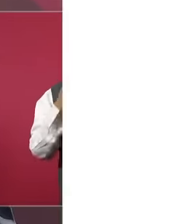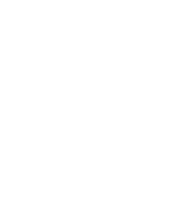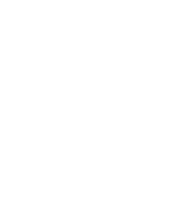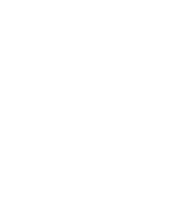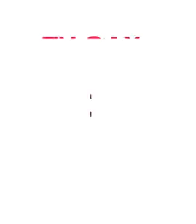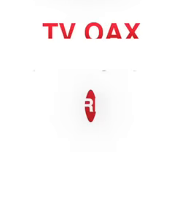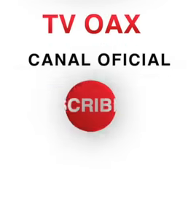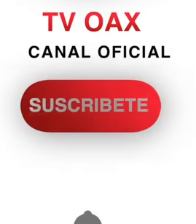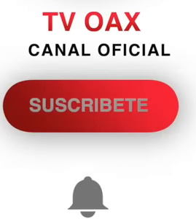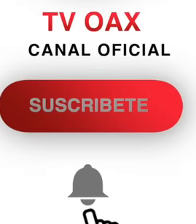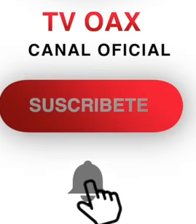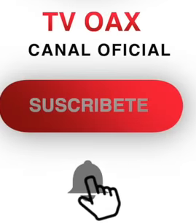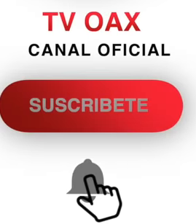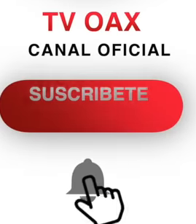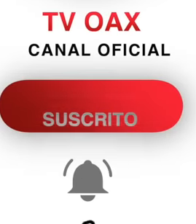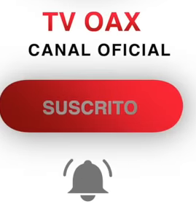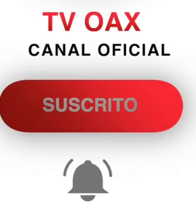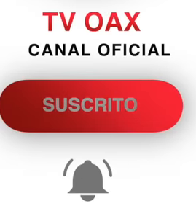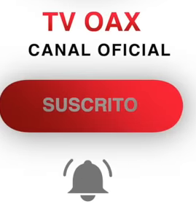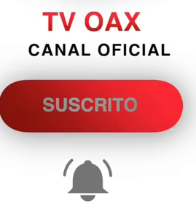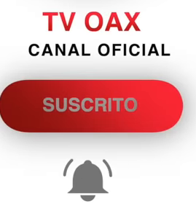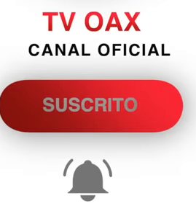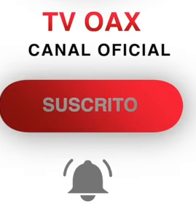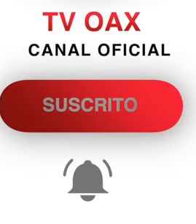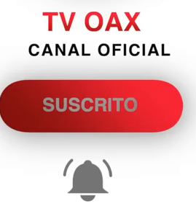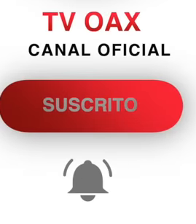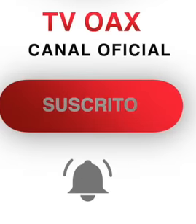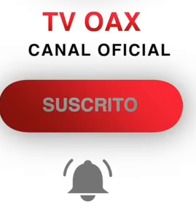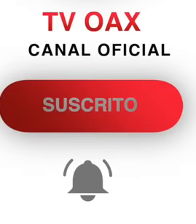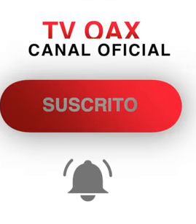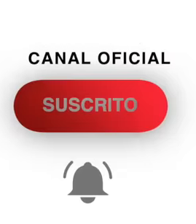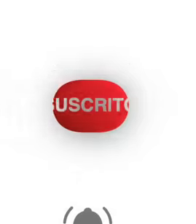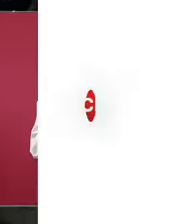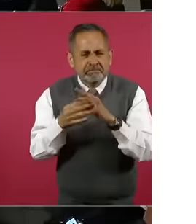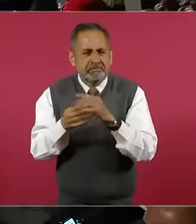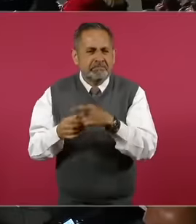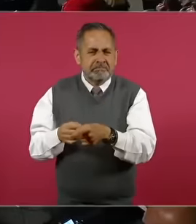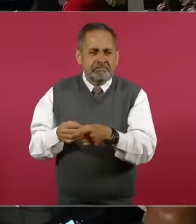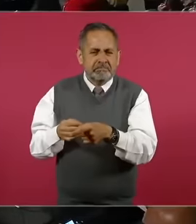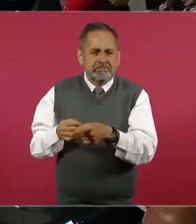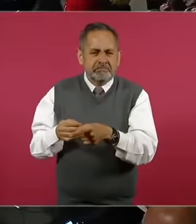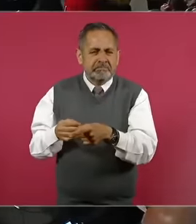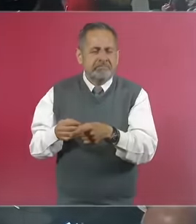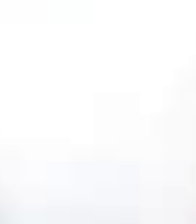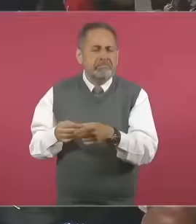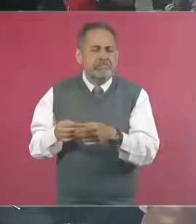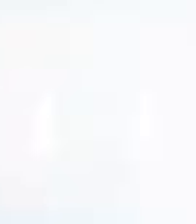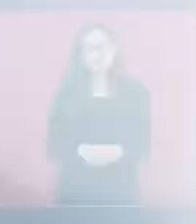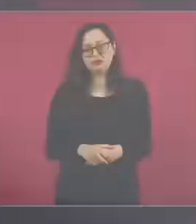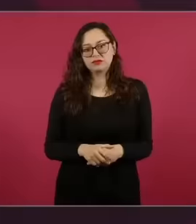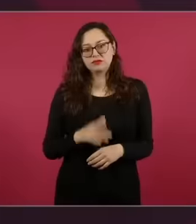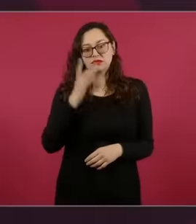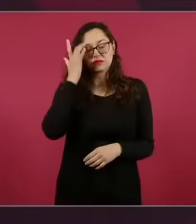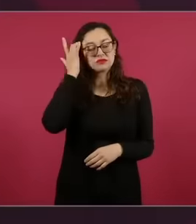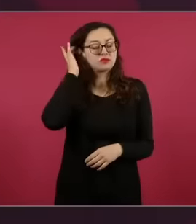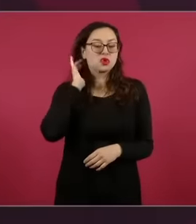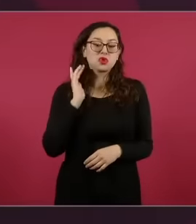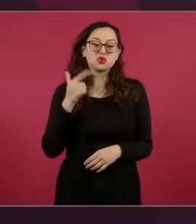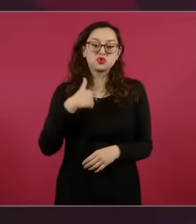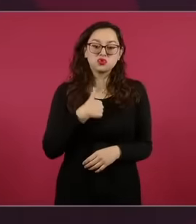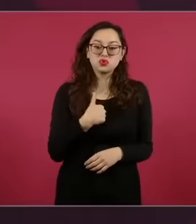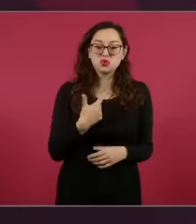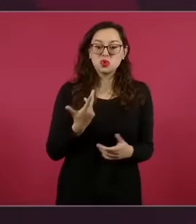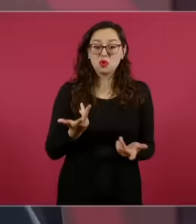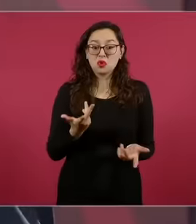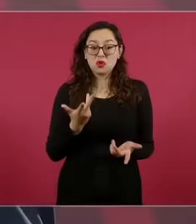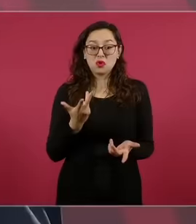se despide el presidente de todos los mexicanos en esta última conferencia de prensa, porque él mismo lo ha dicho, que a